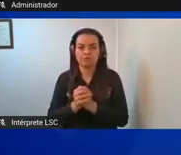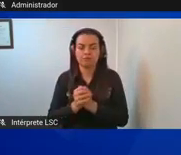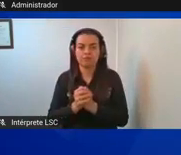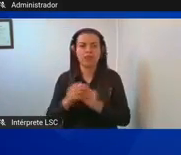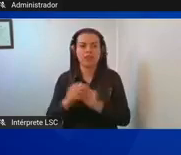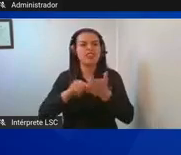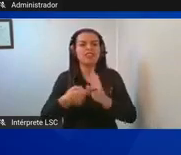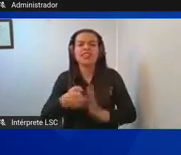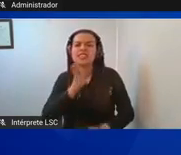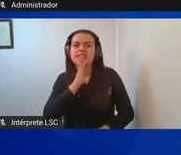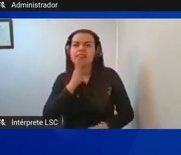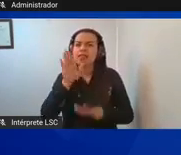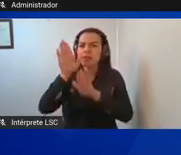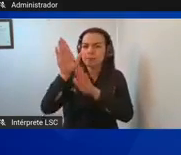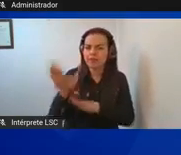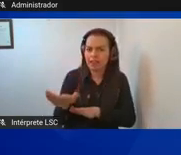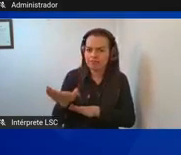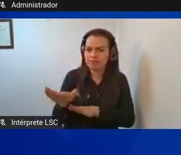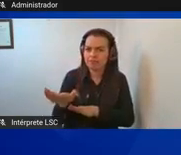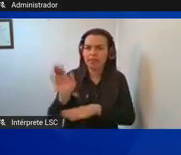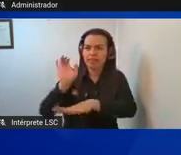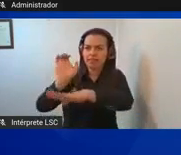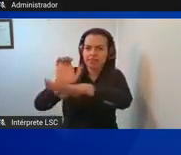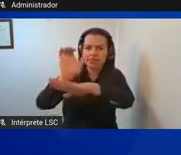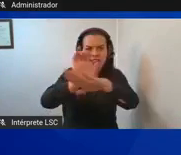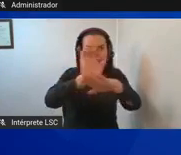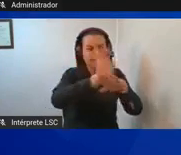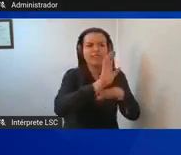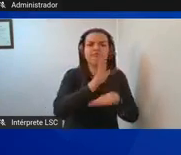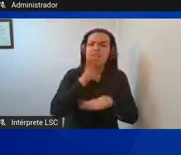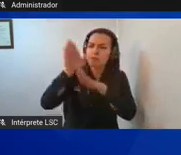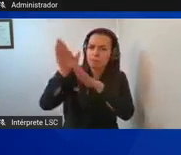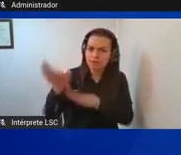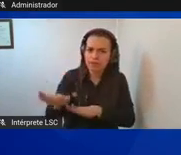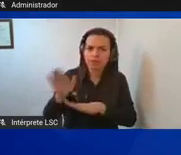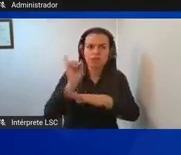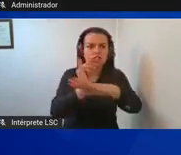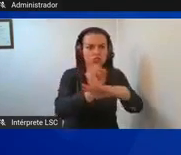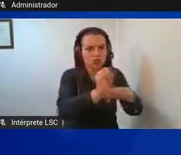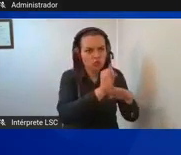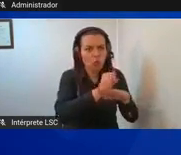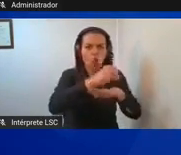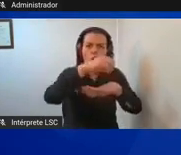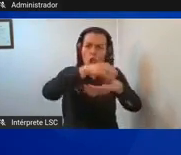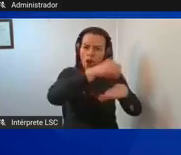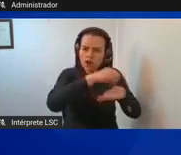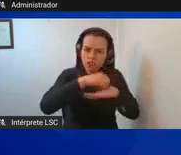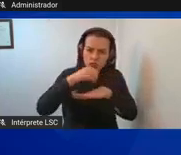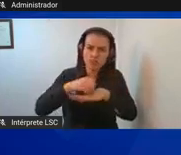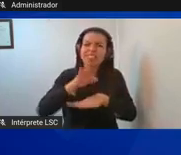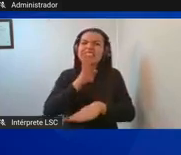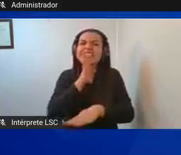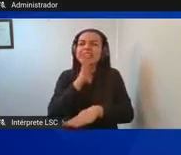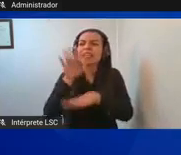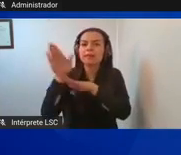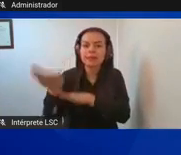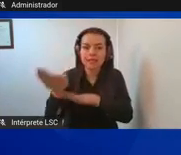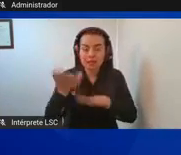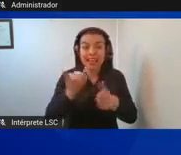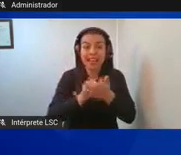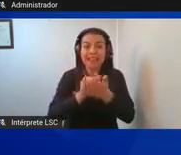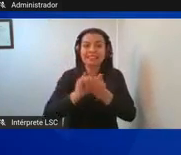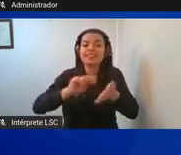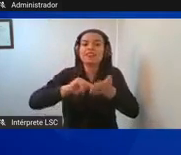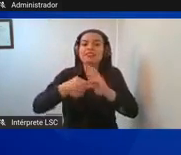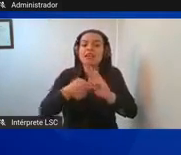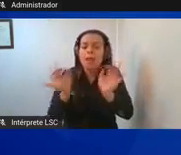a ser el representante de cada entidad, de cada institución, de cada organización. O que pueda listar todo para